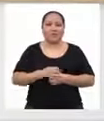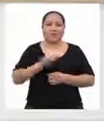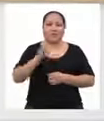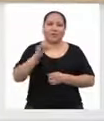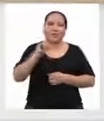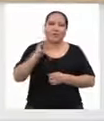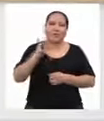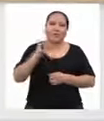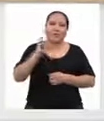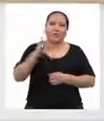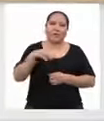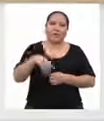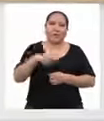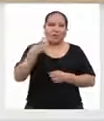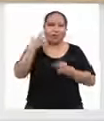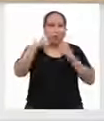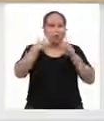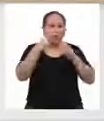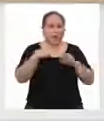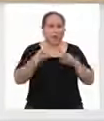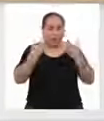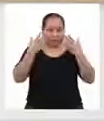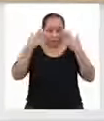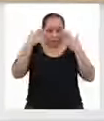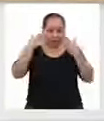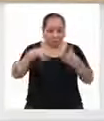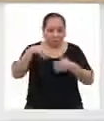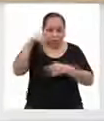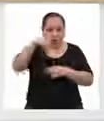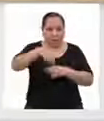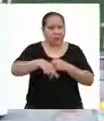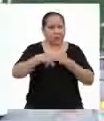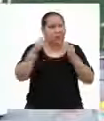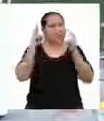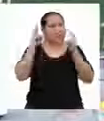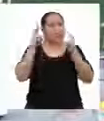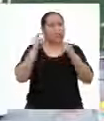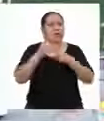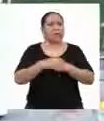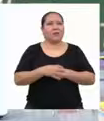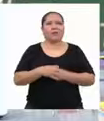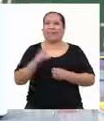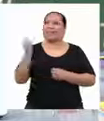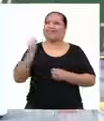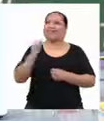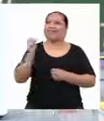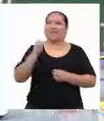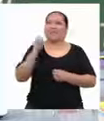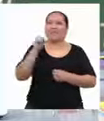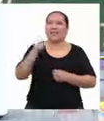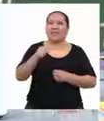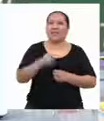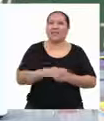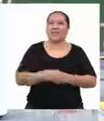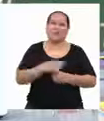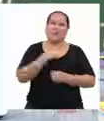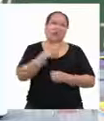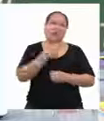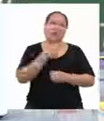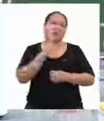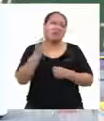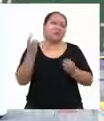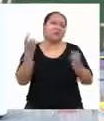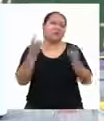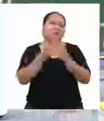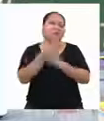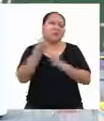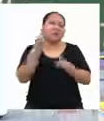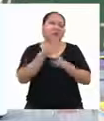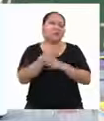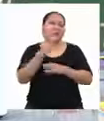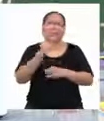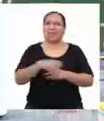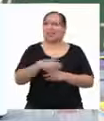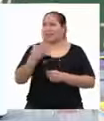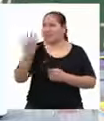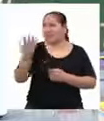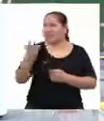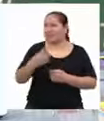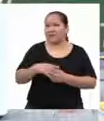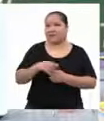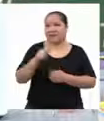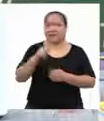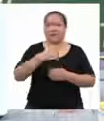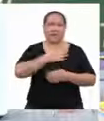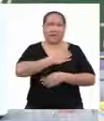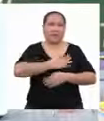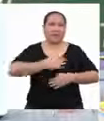Yaremis, te veo muy comprometida con este tema. Sí, es que yo me llevo bien con la matemática, profe. Son